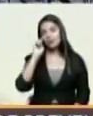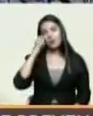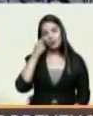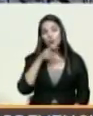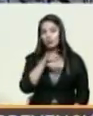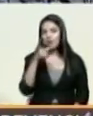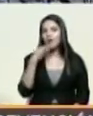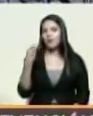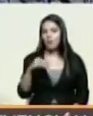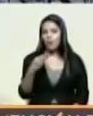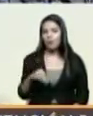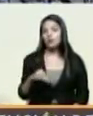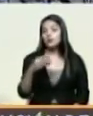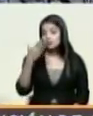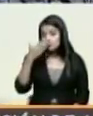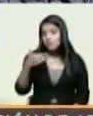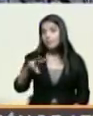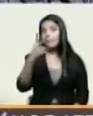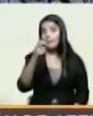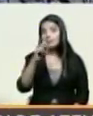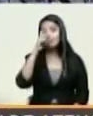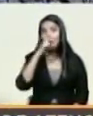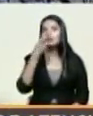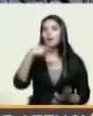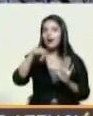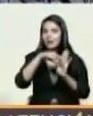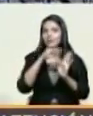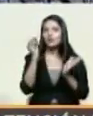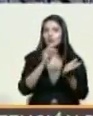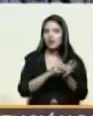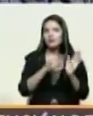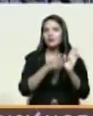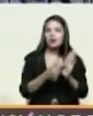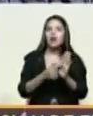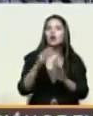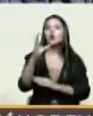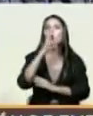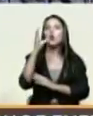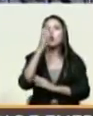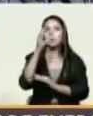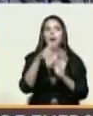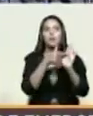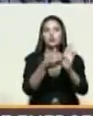son más jóvenes. Dentro de 20 años van a estar repitiendo la serie El Comandante de los colombianos.